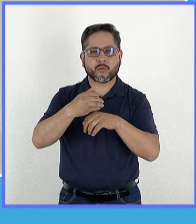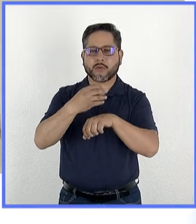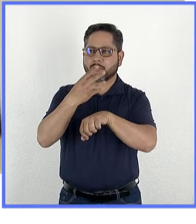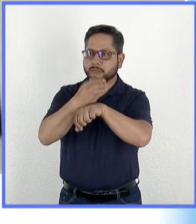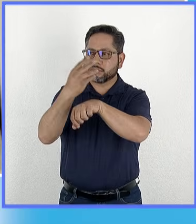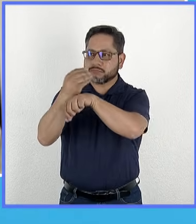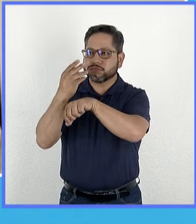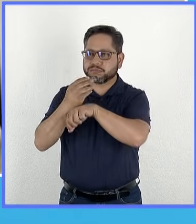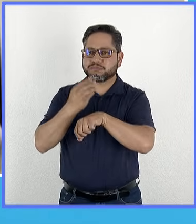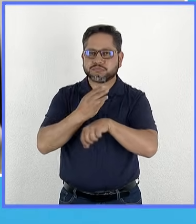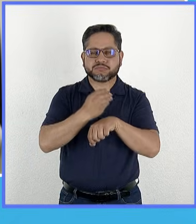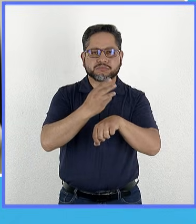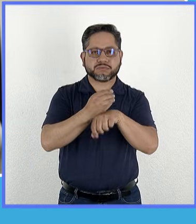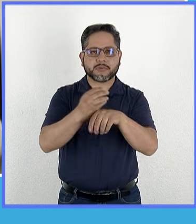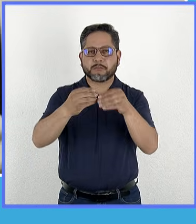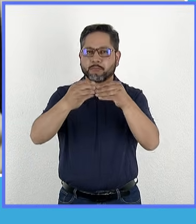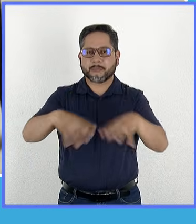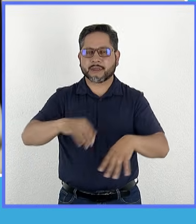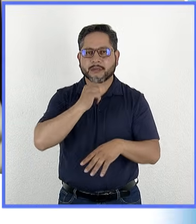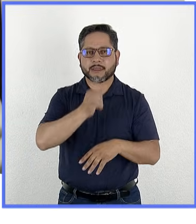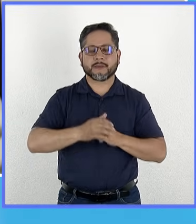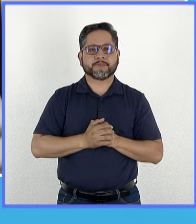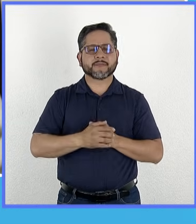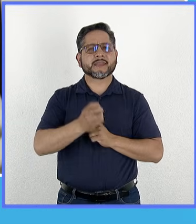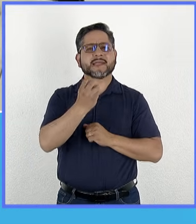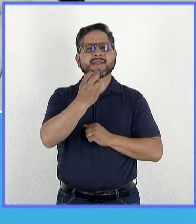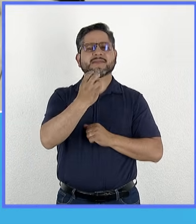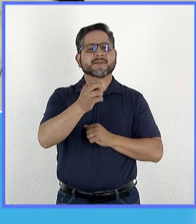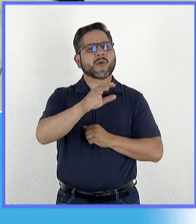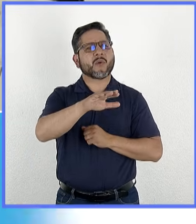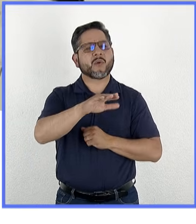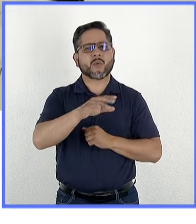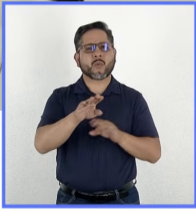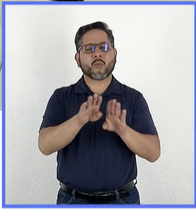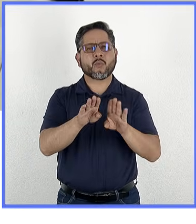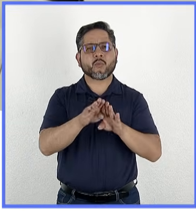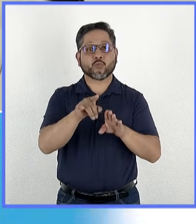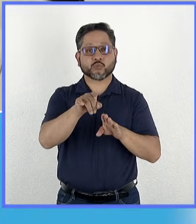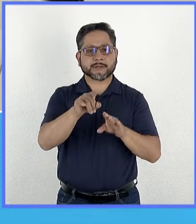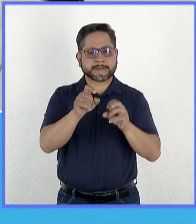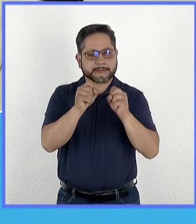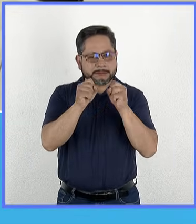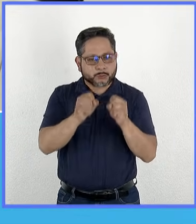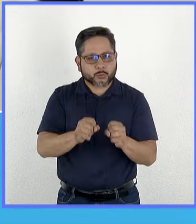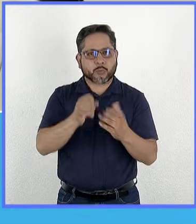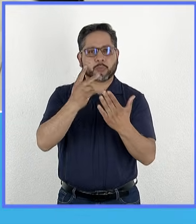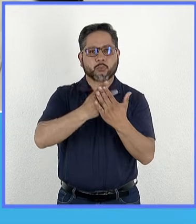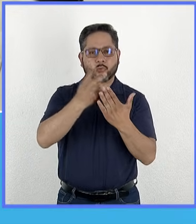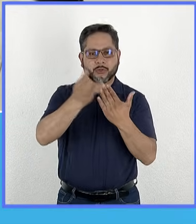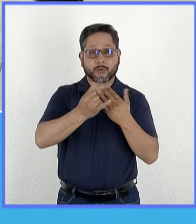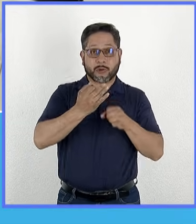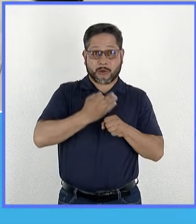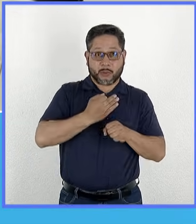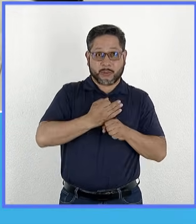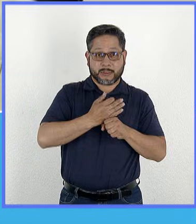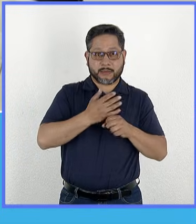En este no se pierda. Perdón, en este sentido, ingeniero, ¿cómo eso? ¿Cómo garantizar que un proyecto que ahora